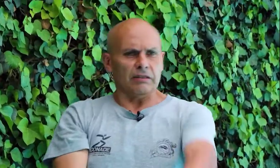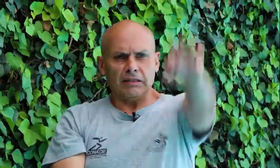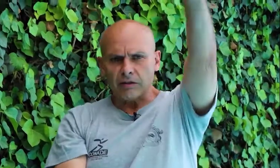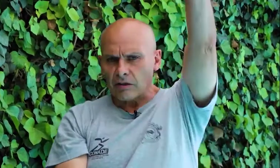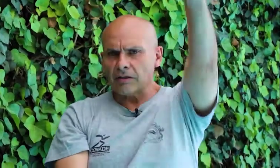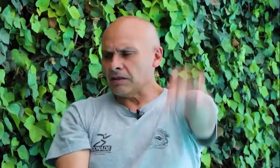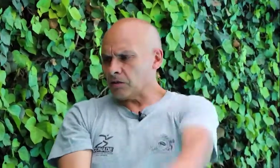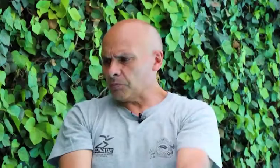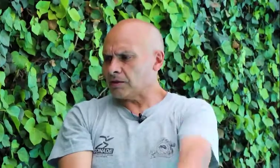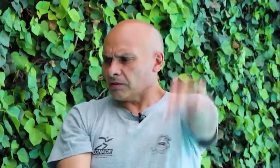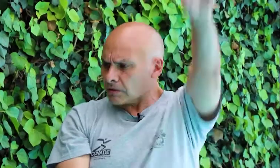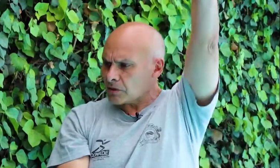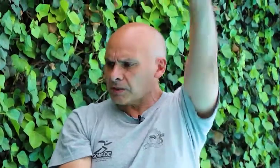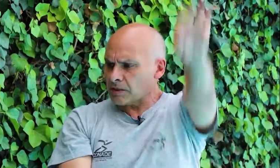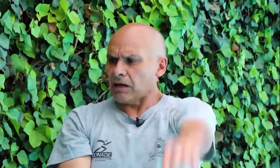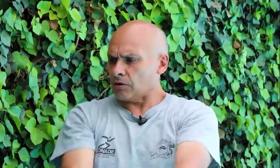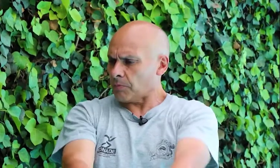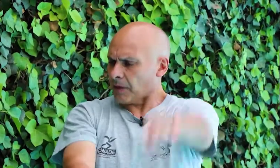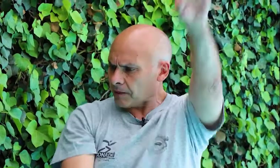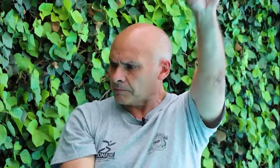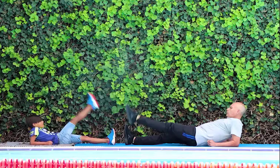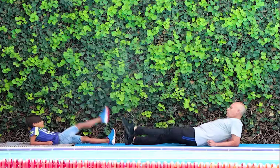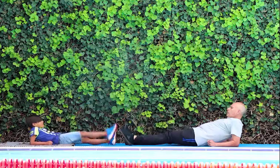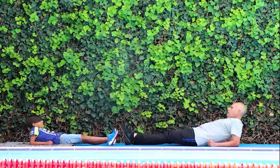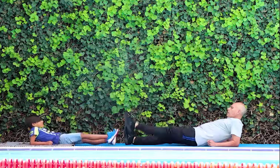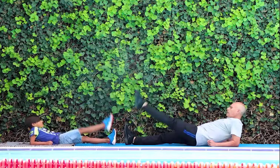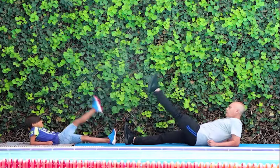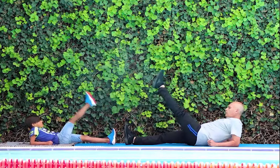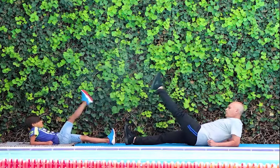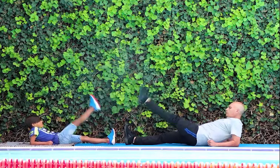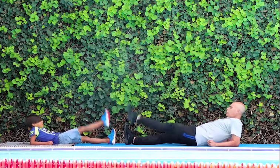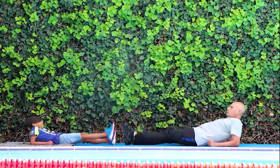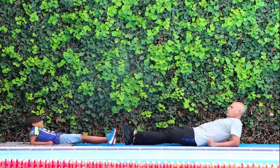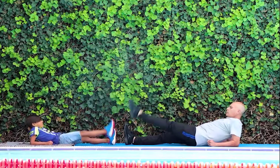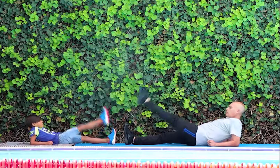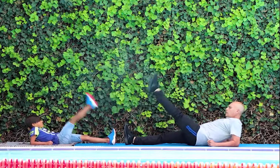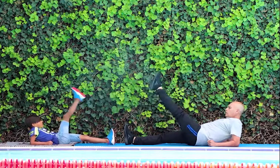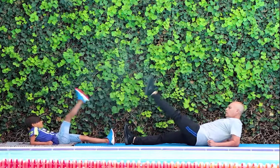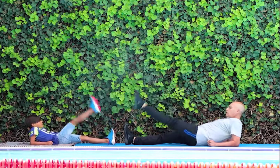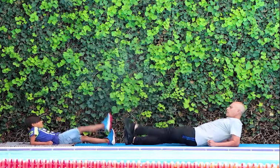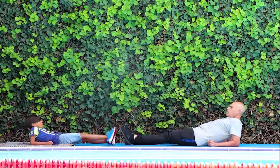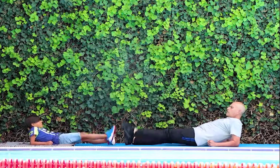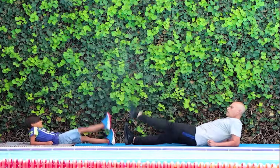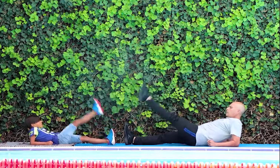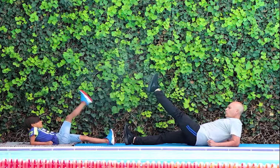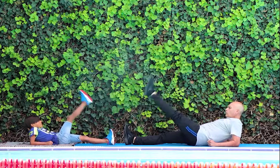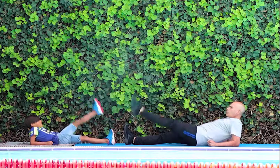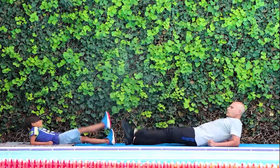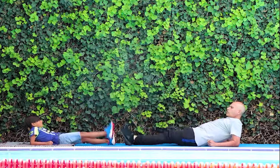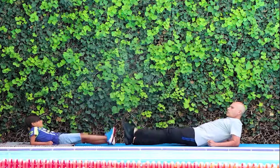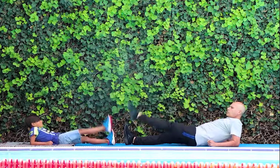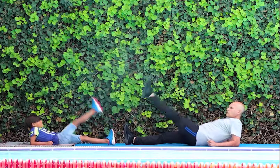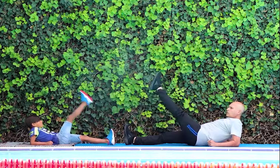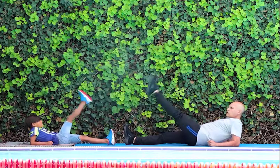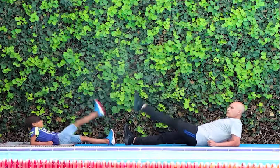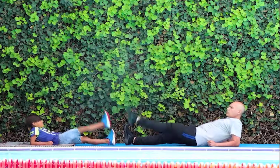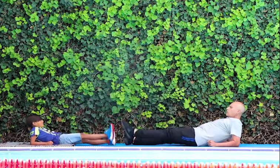después 10 veces la otra pierna. 1, 2, 3,